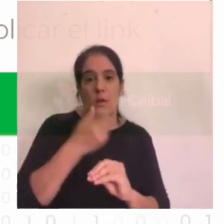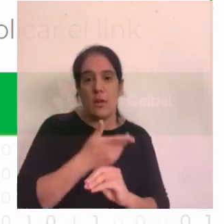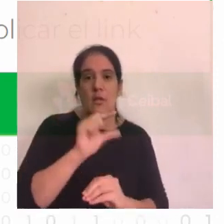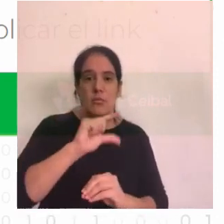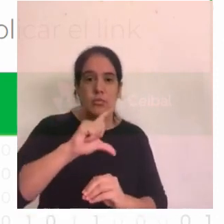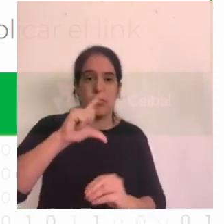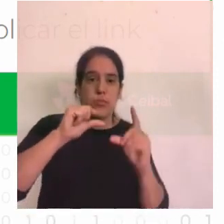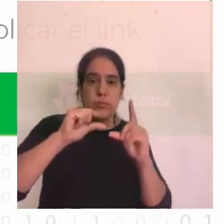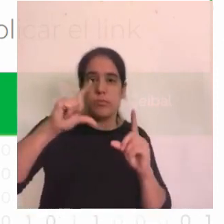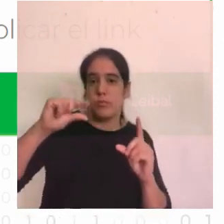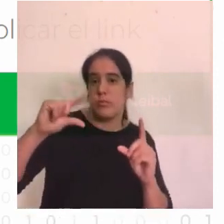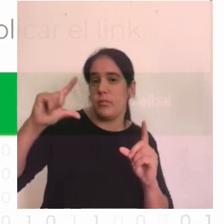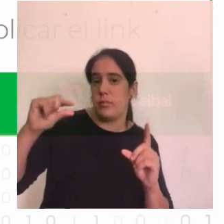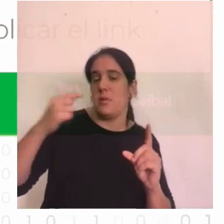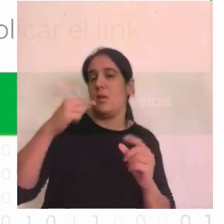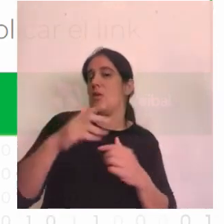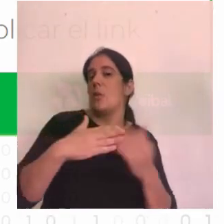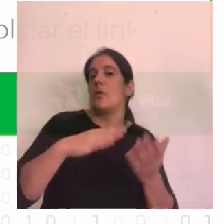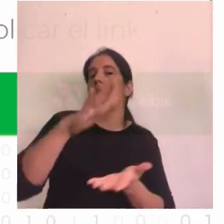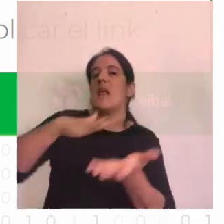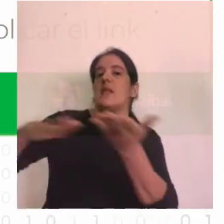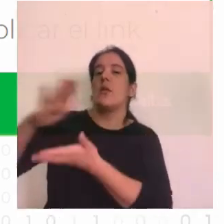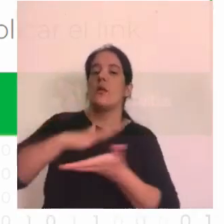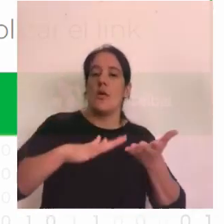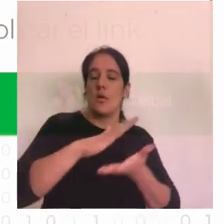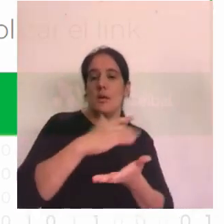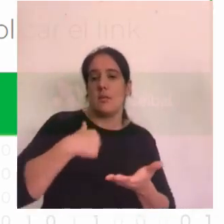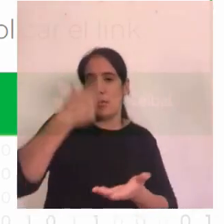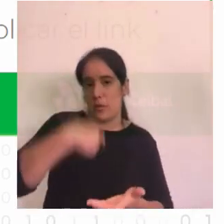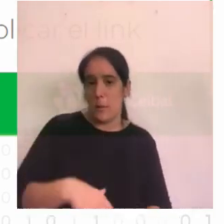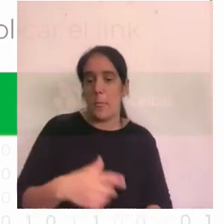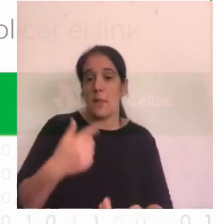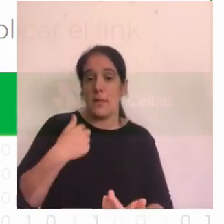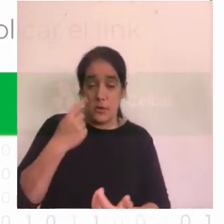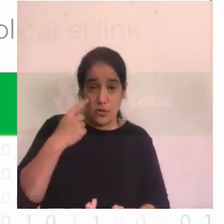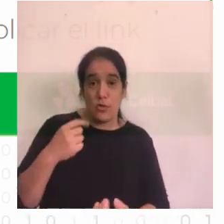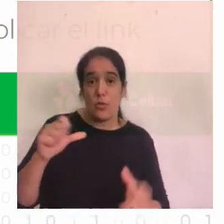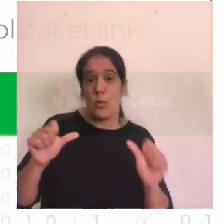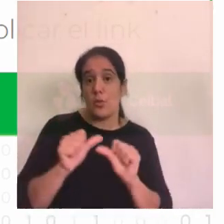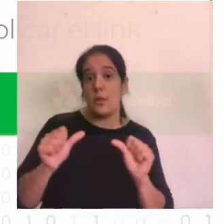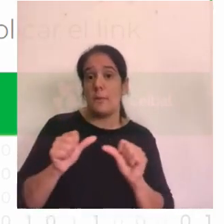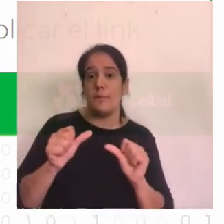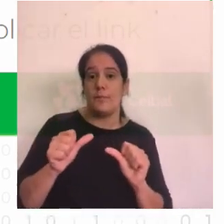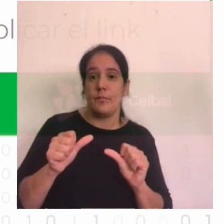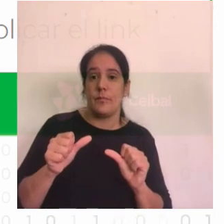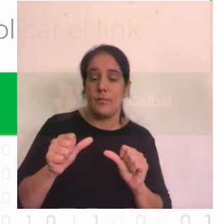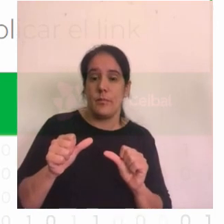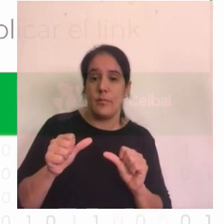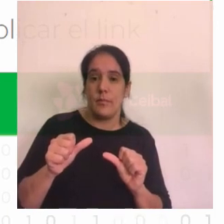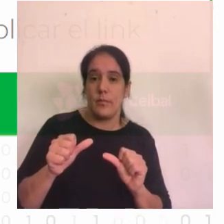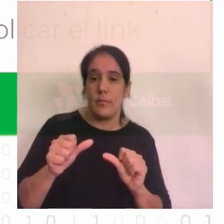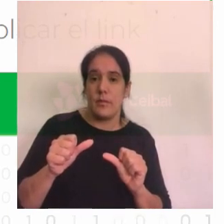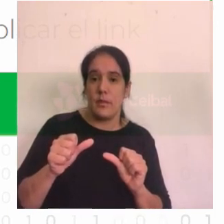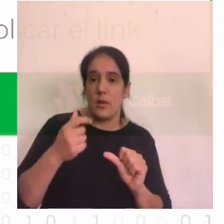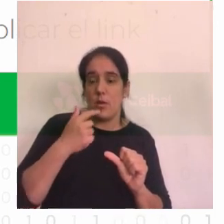se mantienen invariantes. Por otro lado, utilicé una alternativa empírica, una estrategia empírica alternativa, se